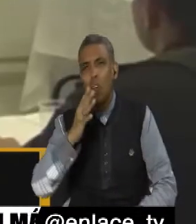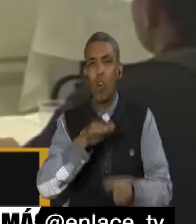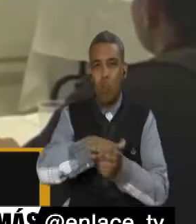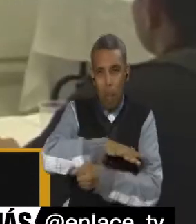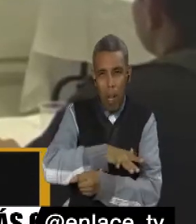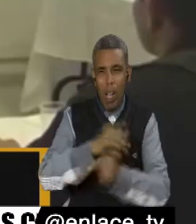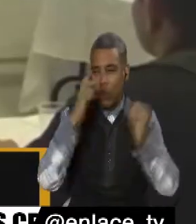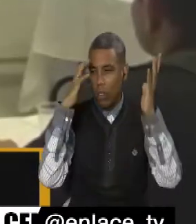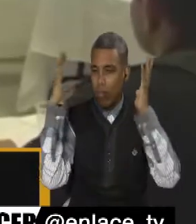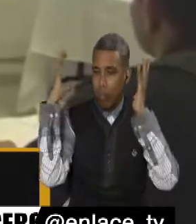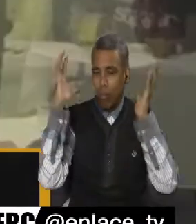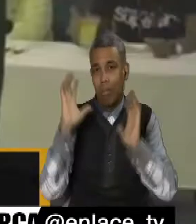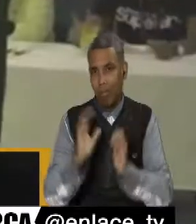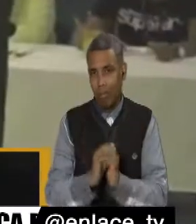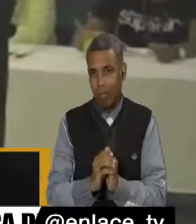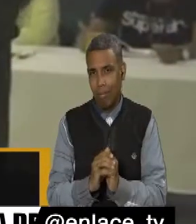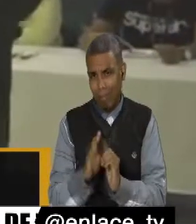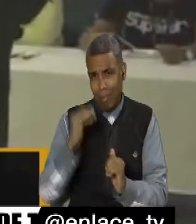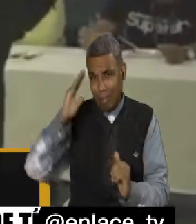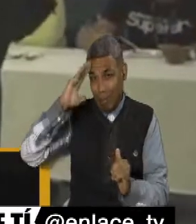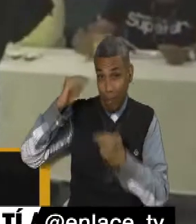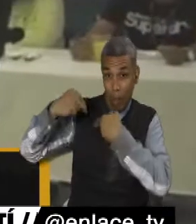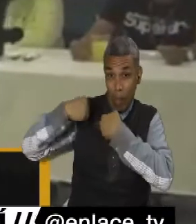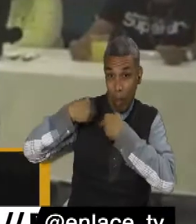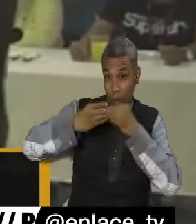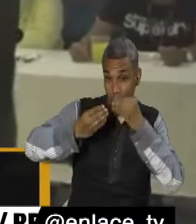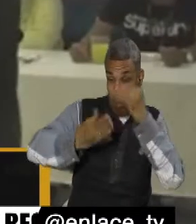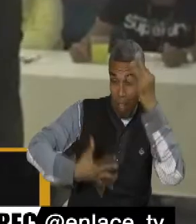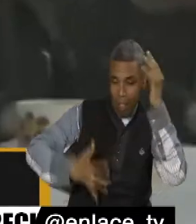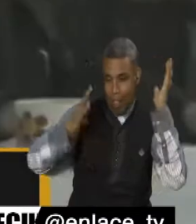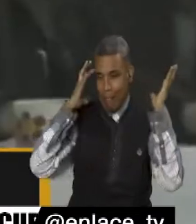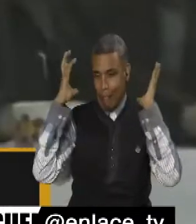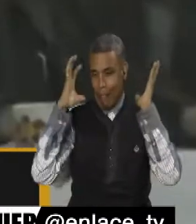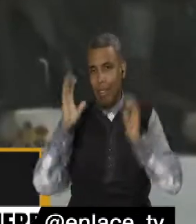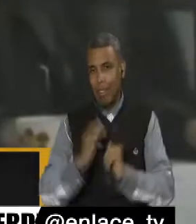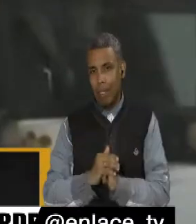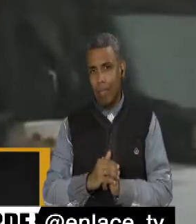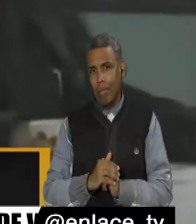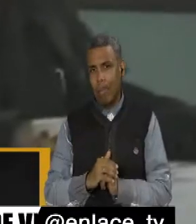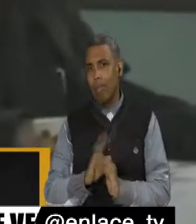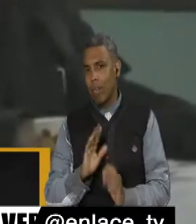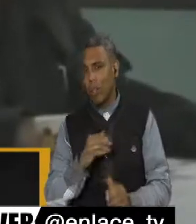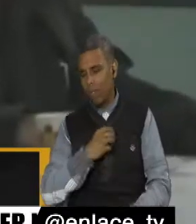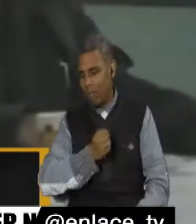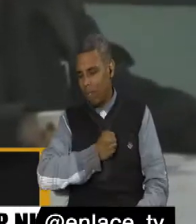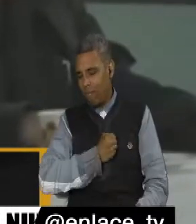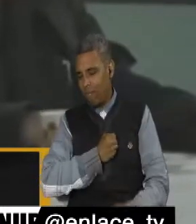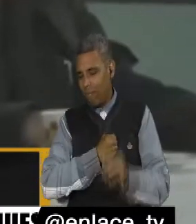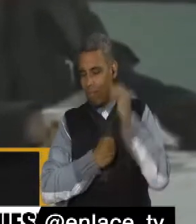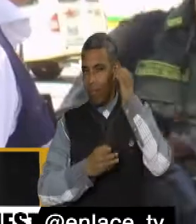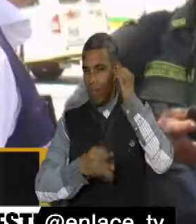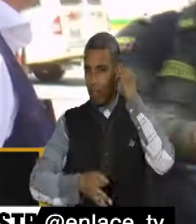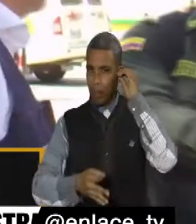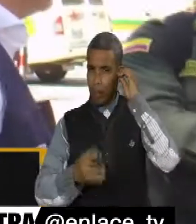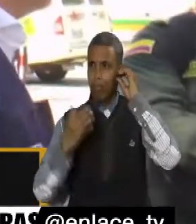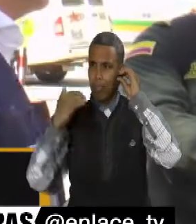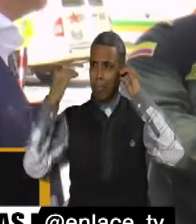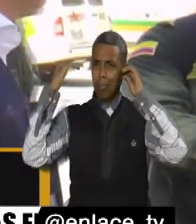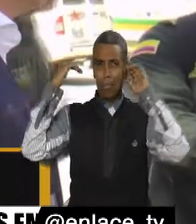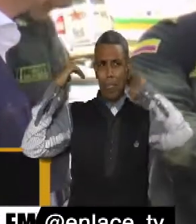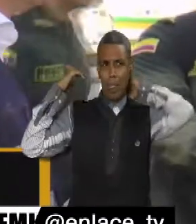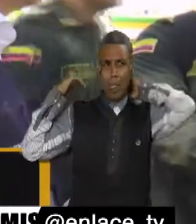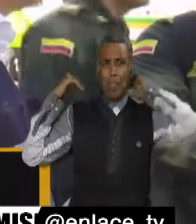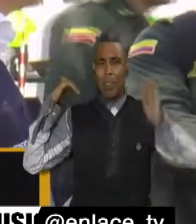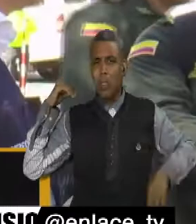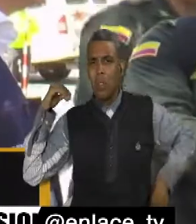las afugias de esta actividad le quitan uno tiempo, pero siempre los llevo en mi corazón. De hecho, el otro día estuve aquí, pensé